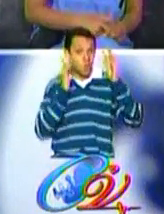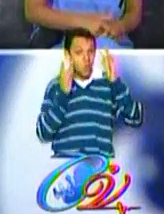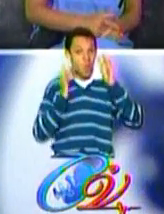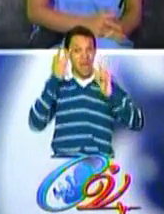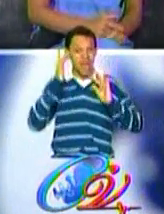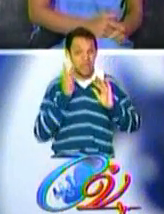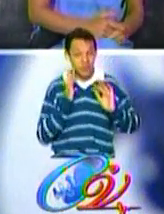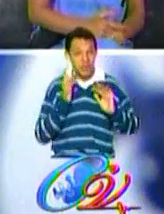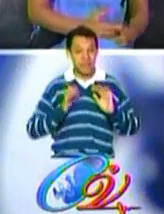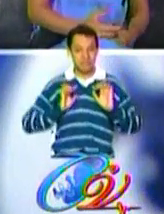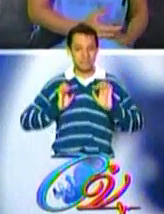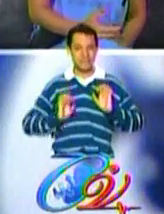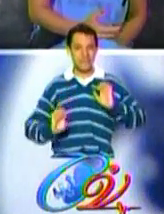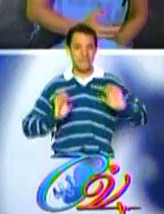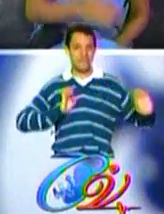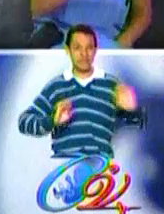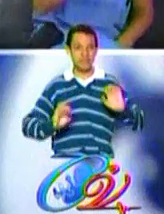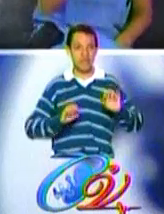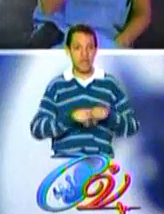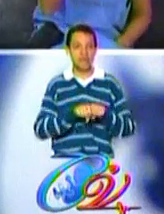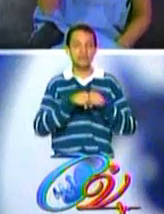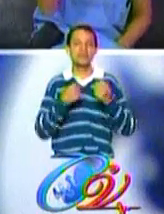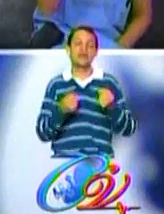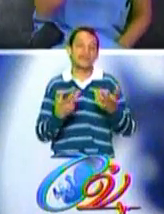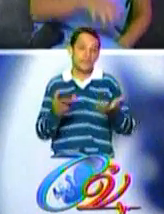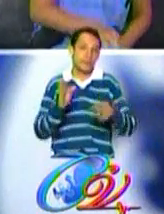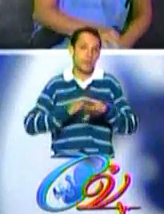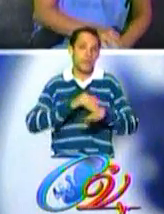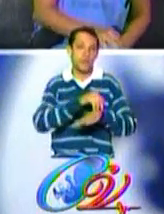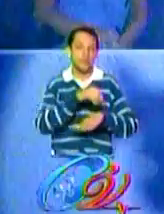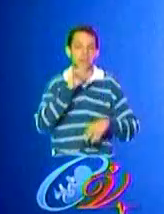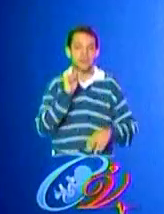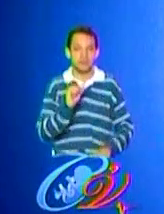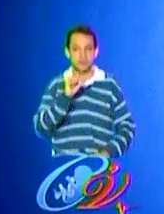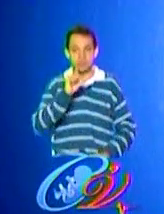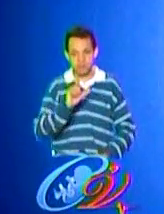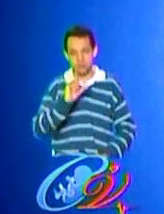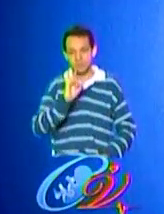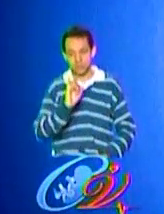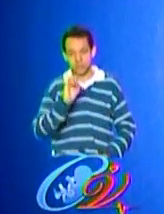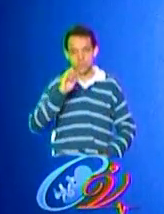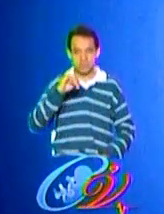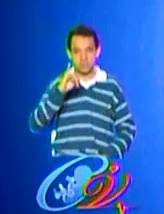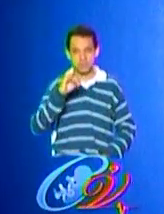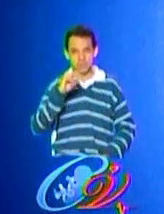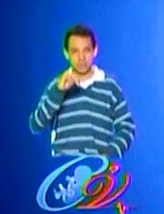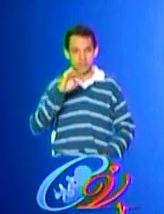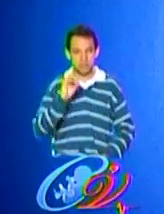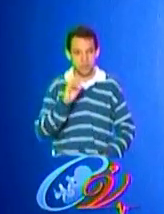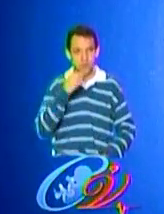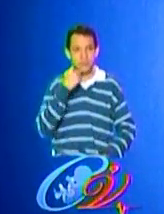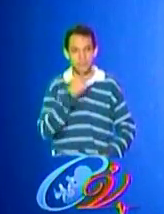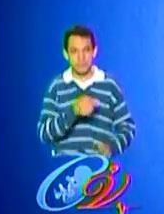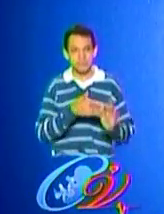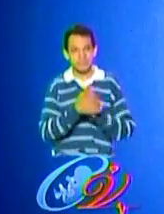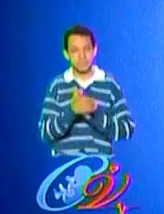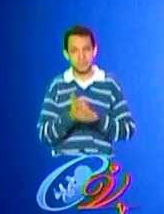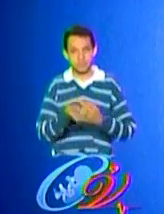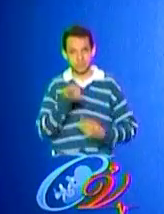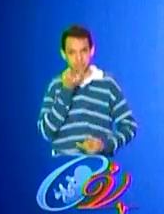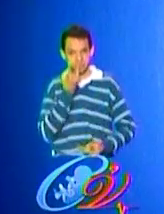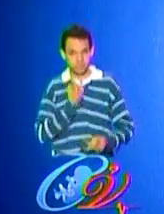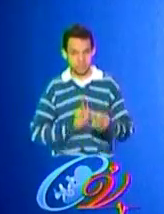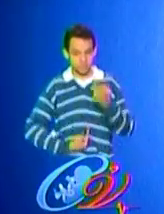eliminar estas toxinas. Acá mostramos pues Tesla, es como decir el que habló pues de la circulación, pues de